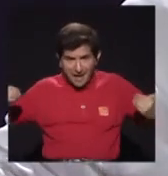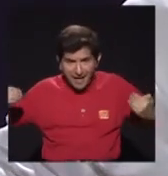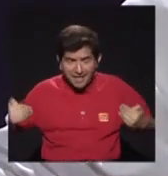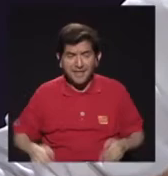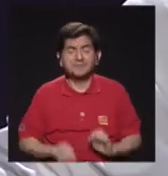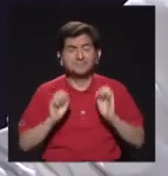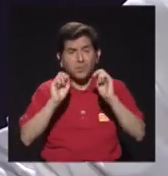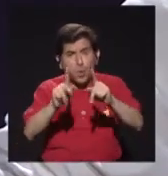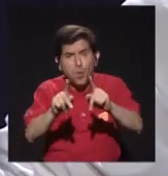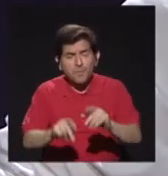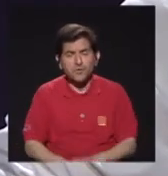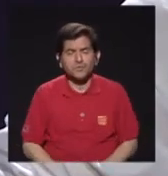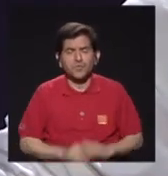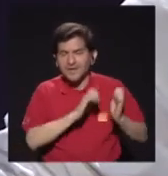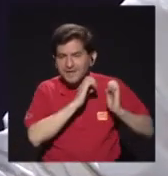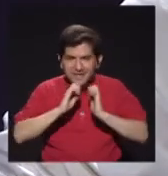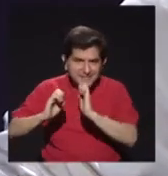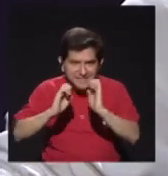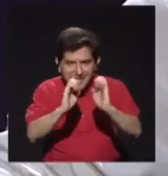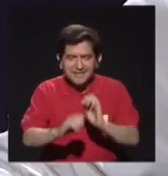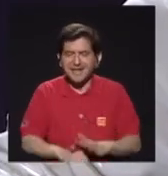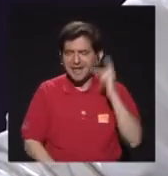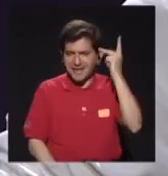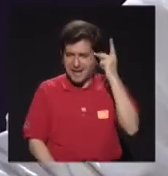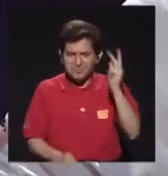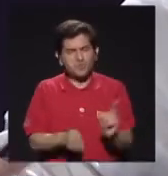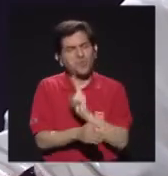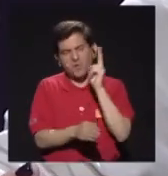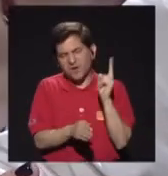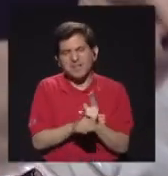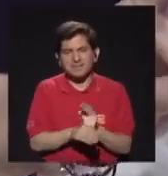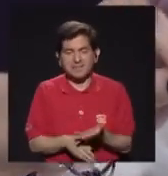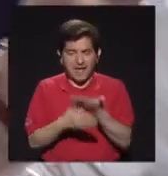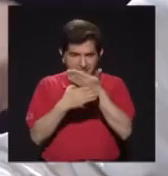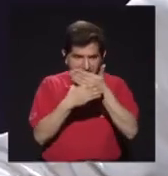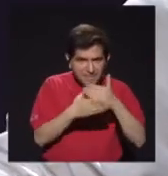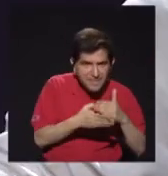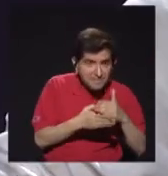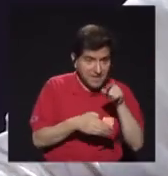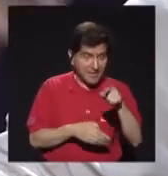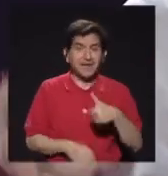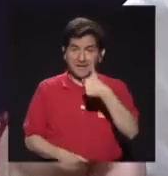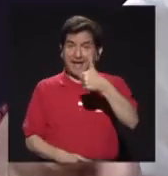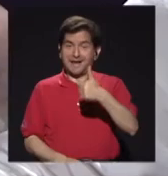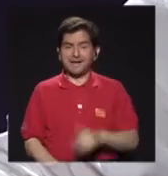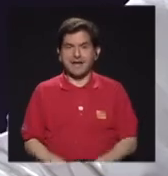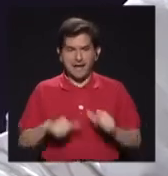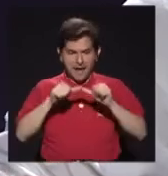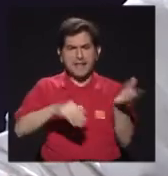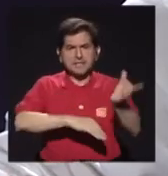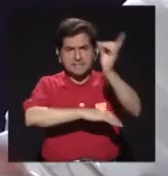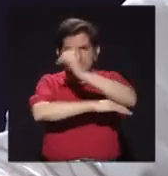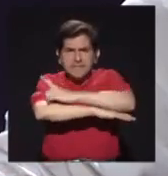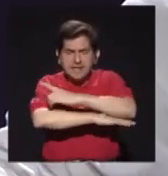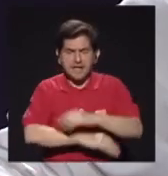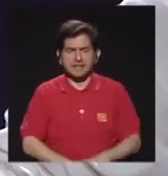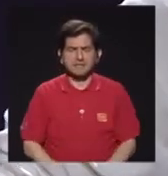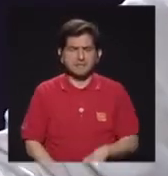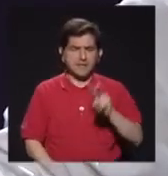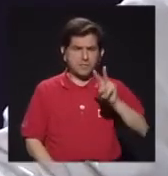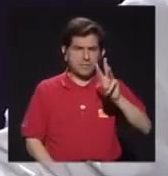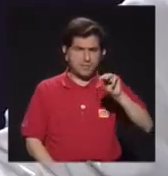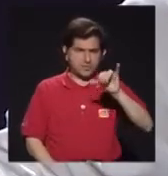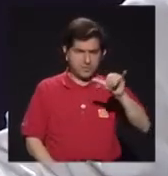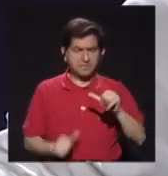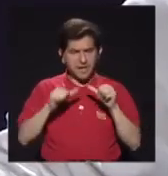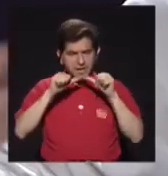es una estrategia en política muy usada divide y vencerás y vean que al día siguiente después del 2 de mayo